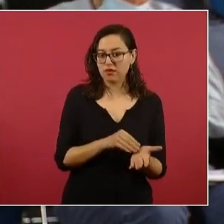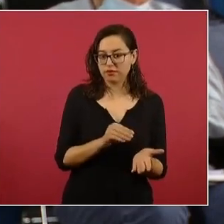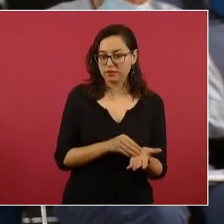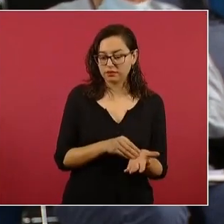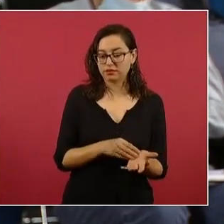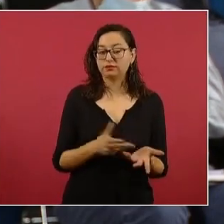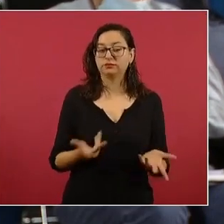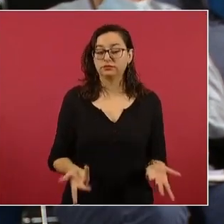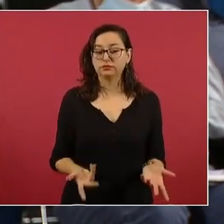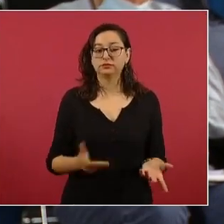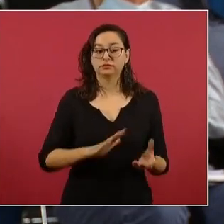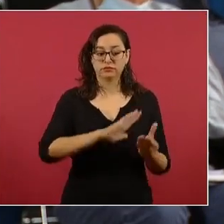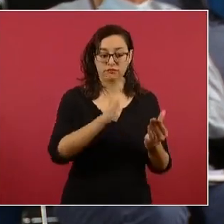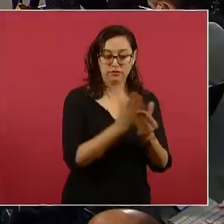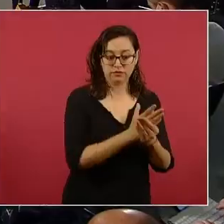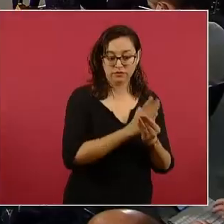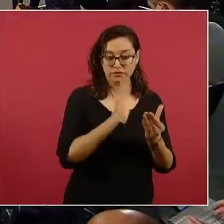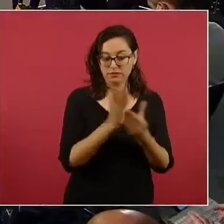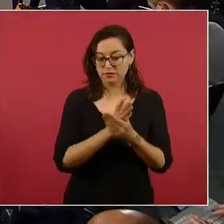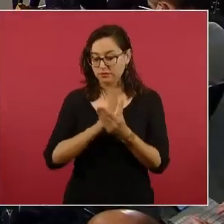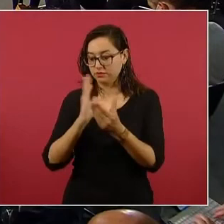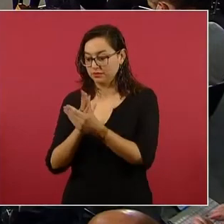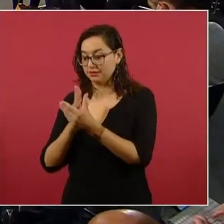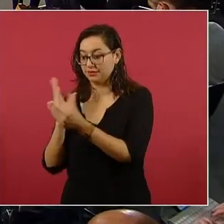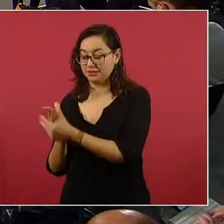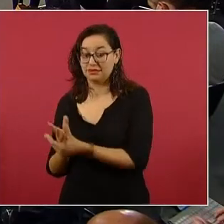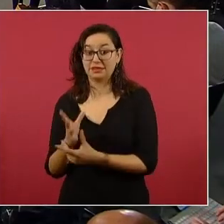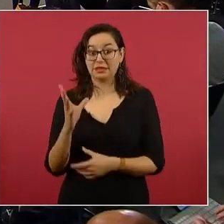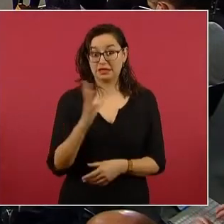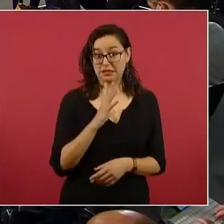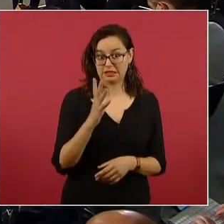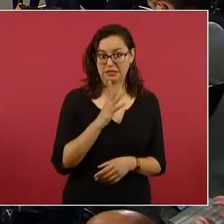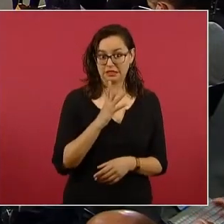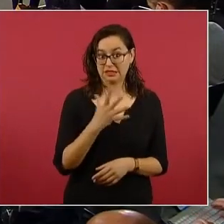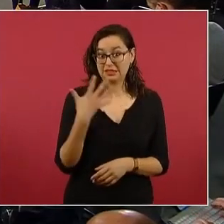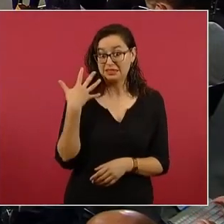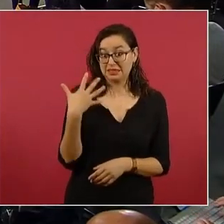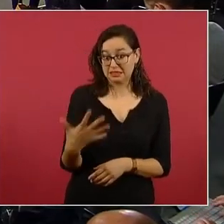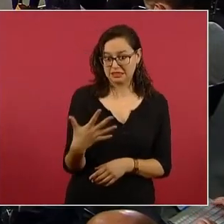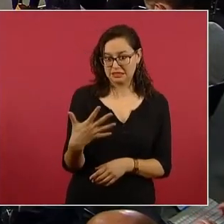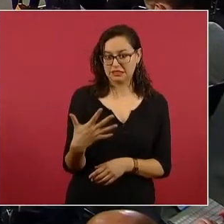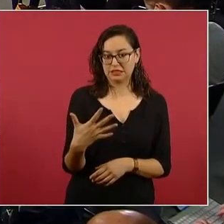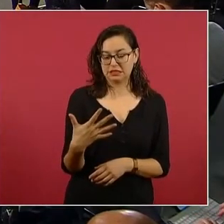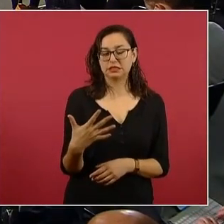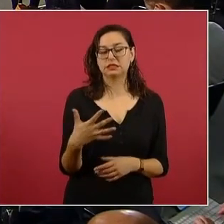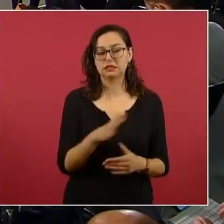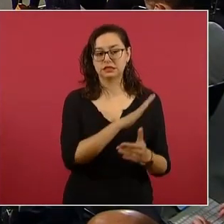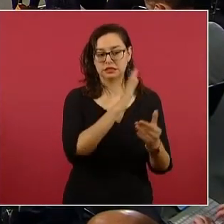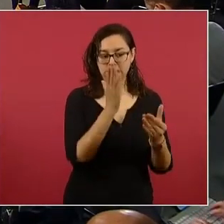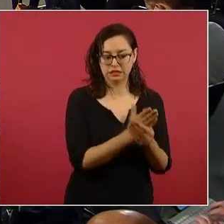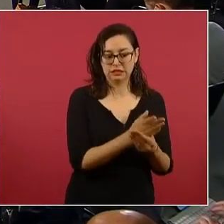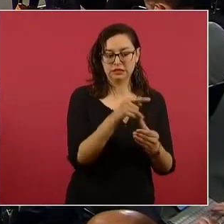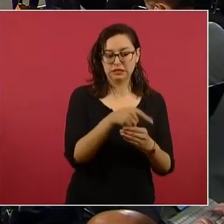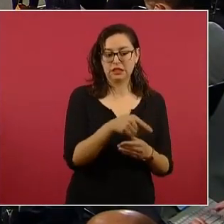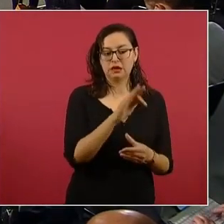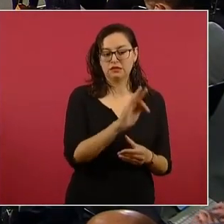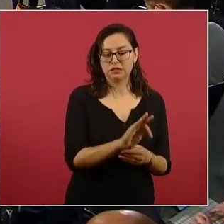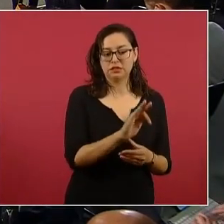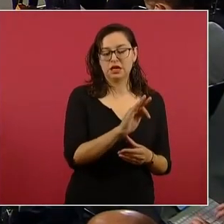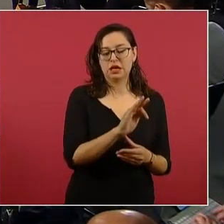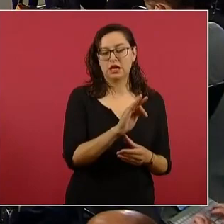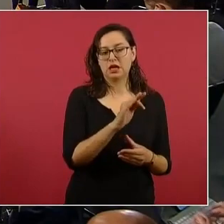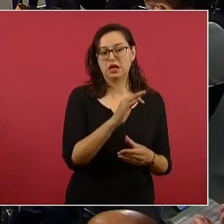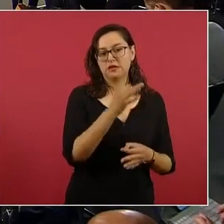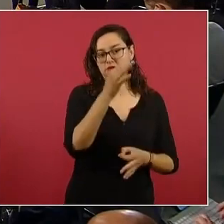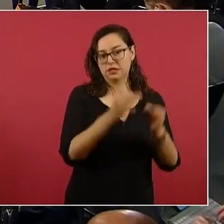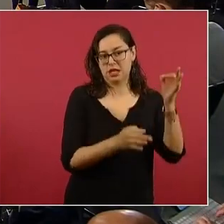la quinta carpeta de investigación, porque aquí se incluyen varios expedientes, entre ellos uno que entrega la Fiscalía General de Justicia del